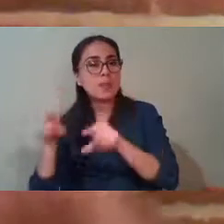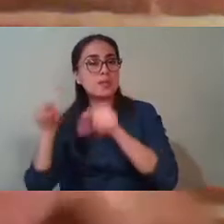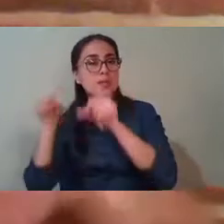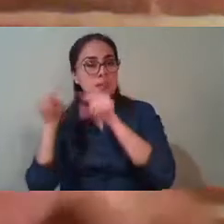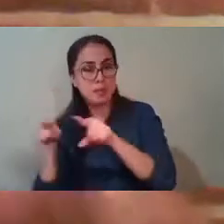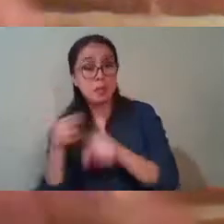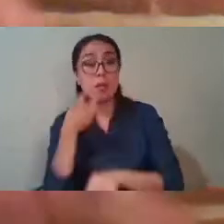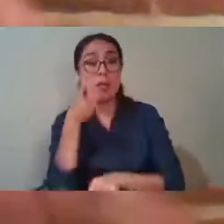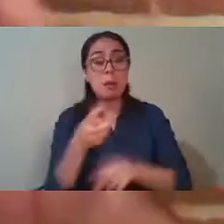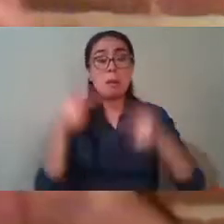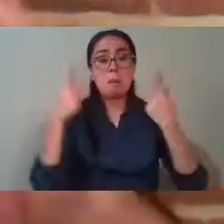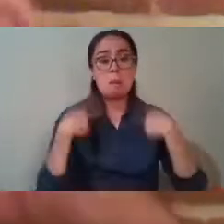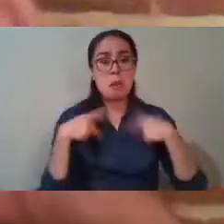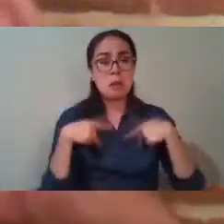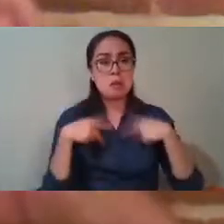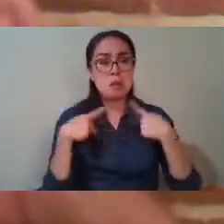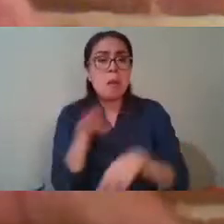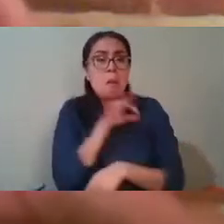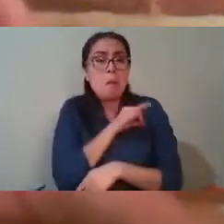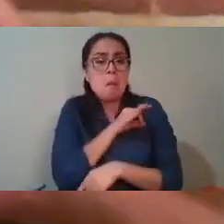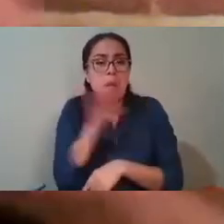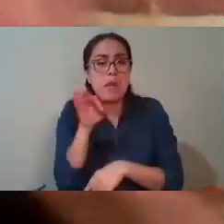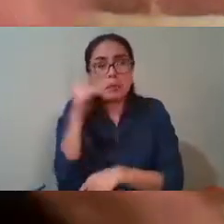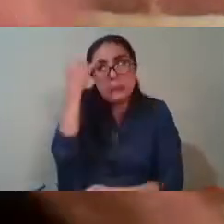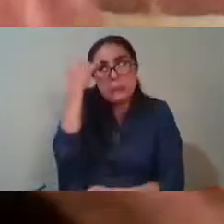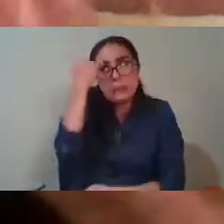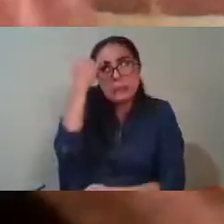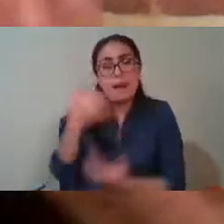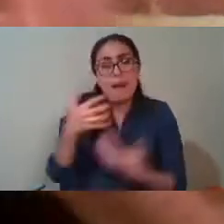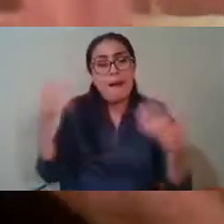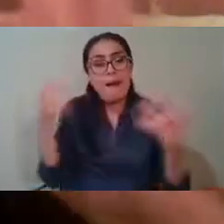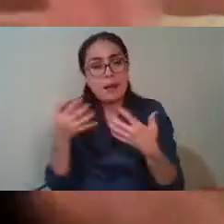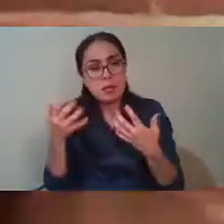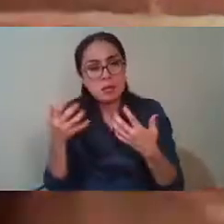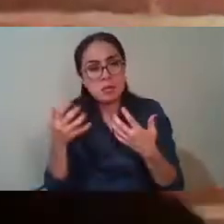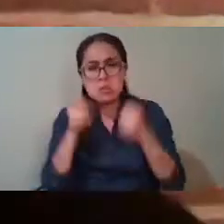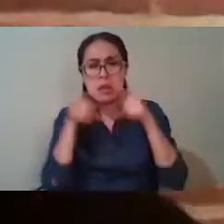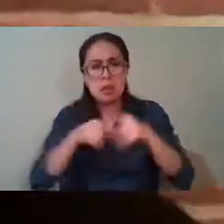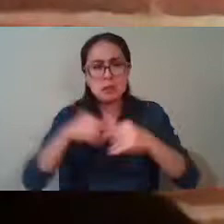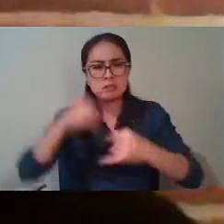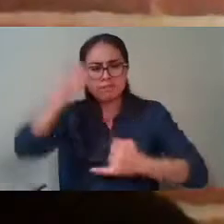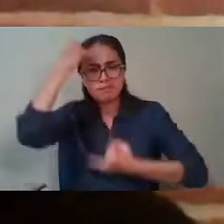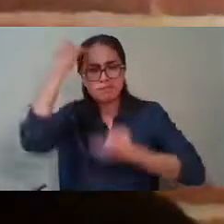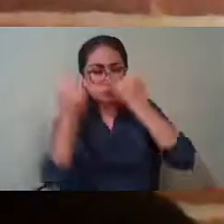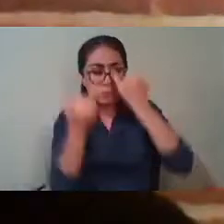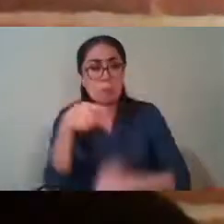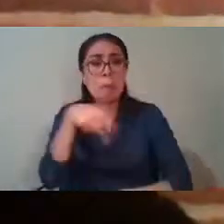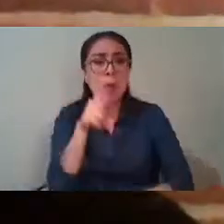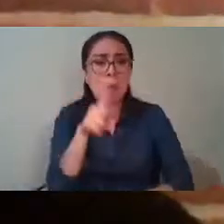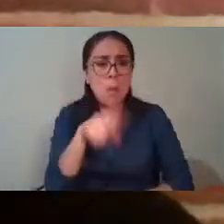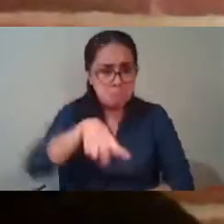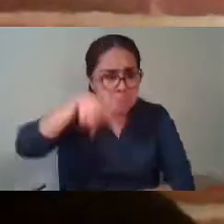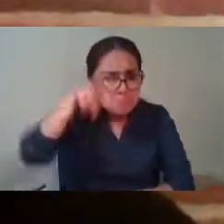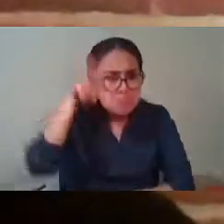permite, que nos permite crear algo fantástico y sin embargo creíble.